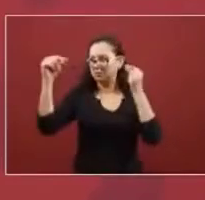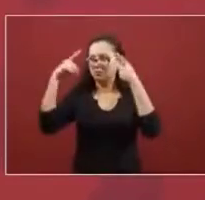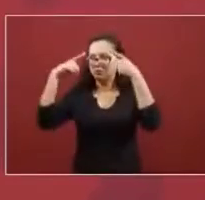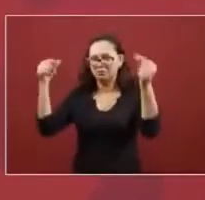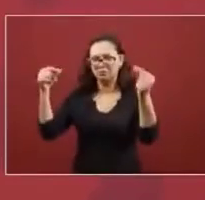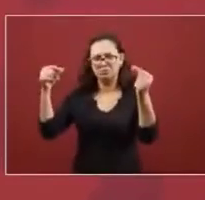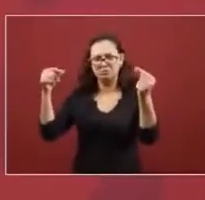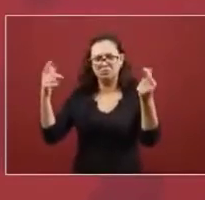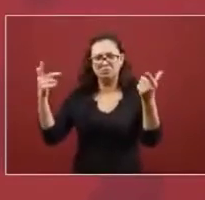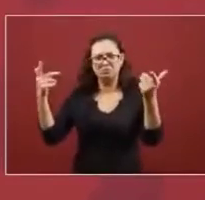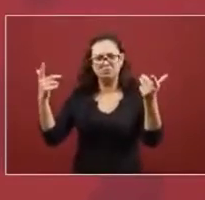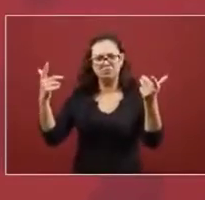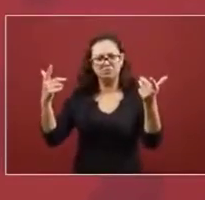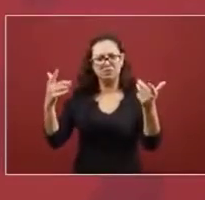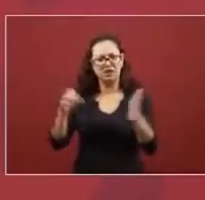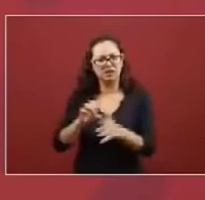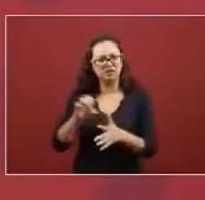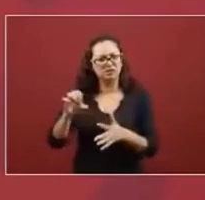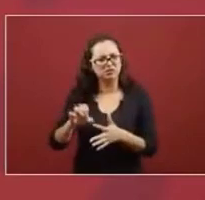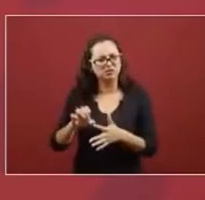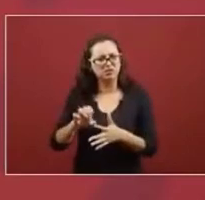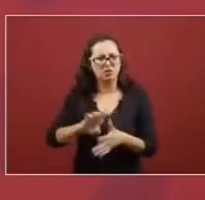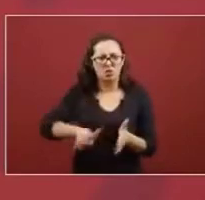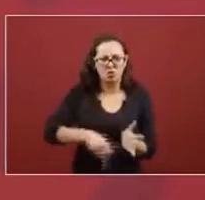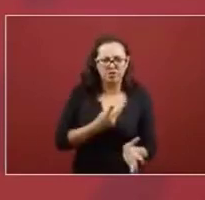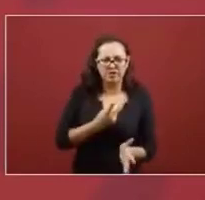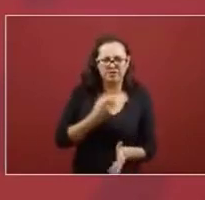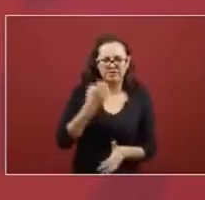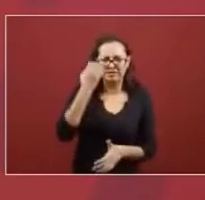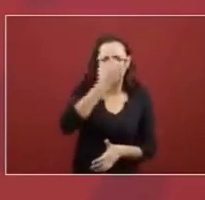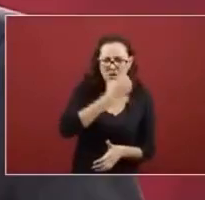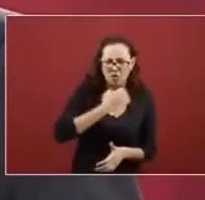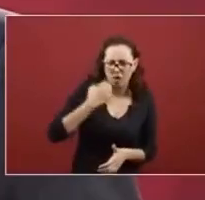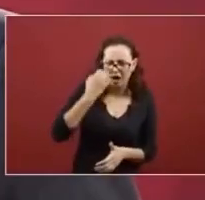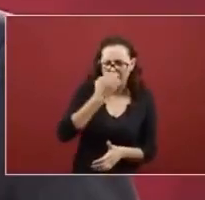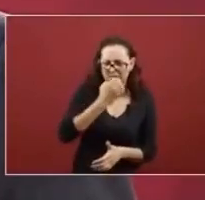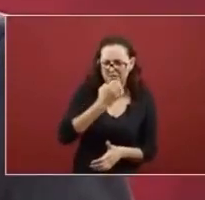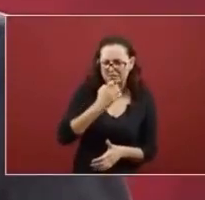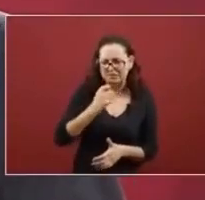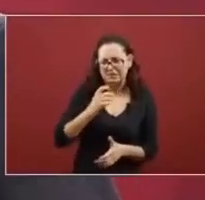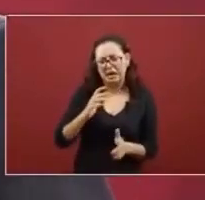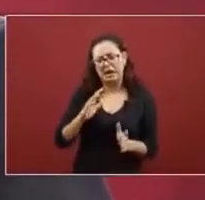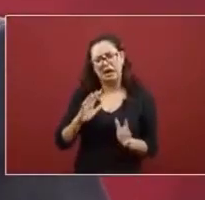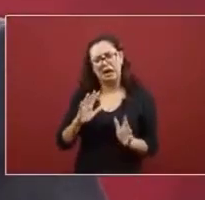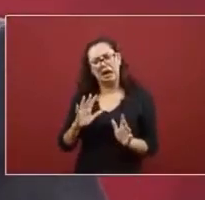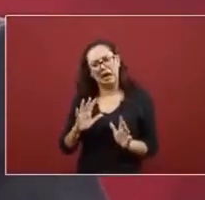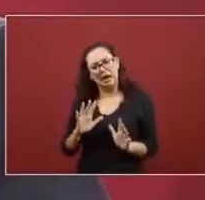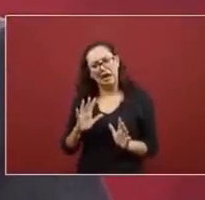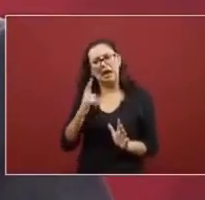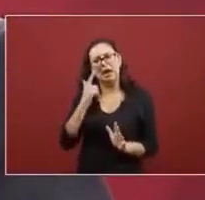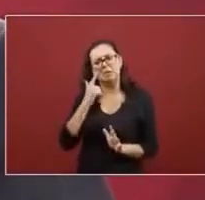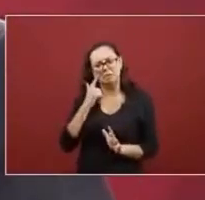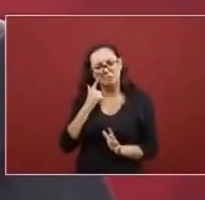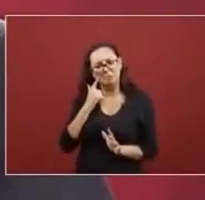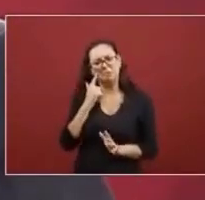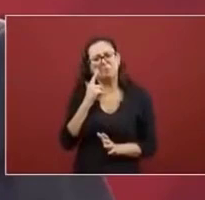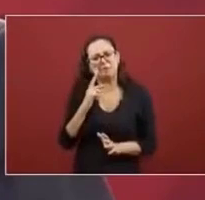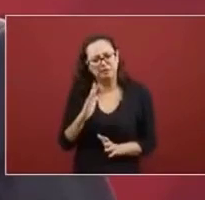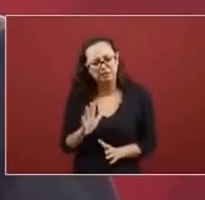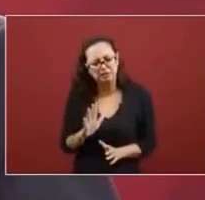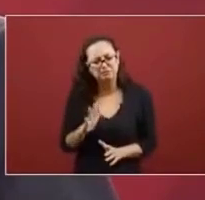entonces habría que ver de esto lo importante